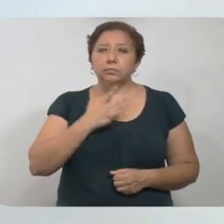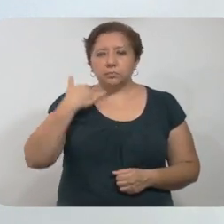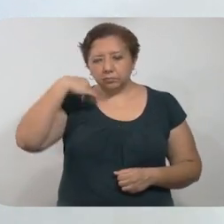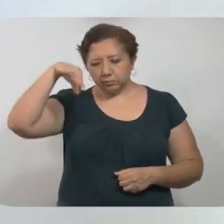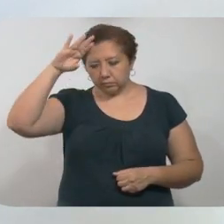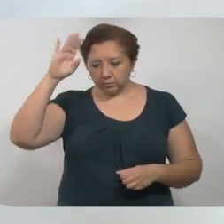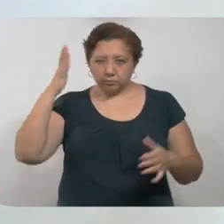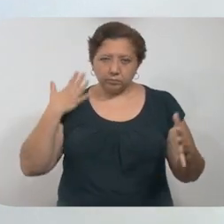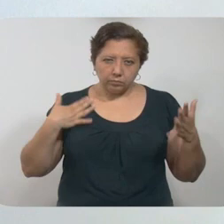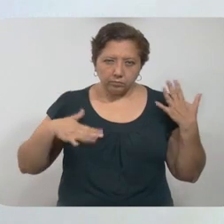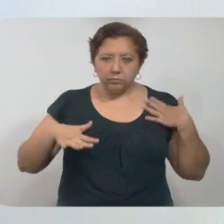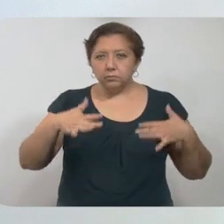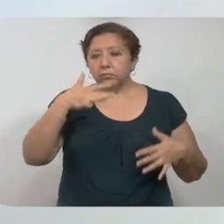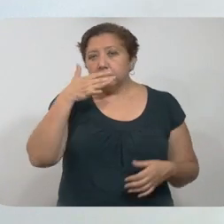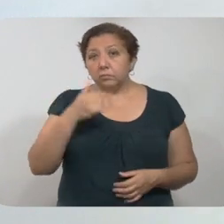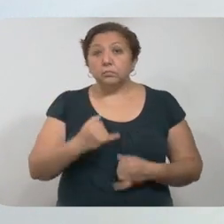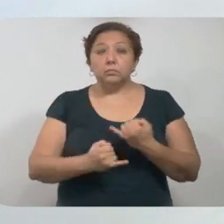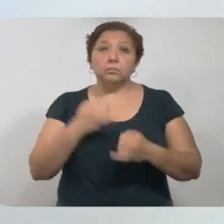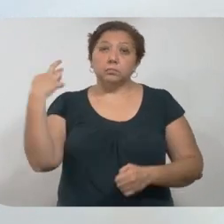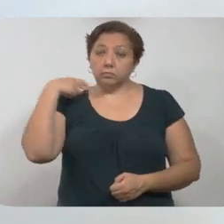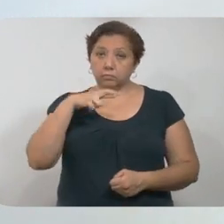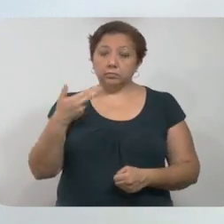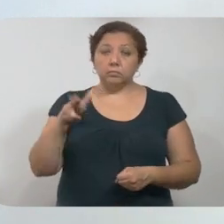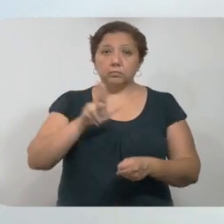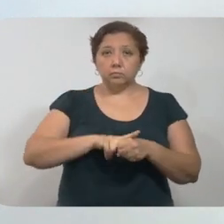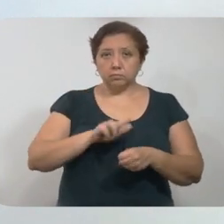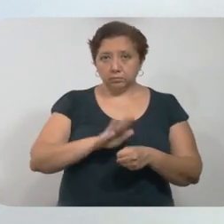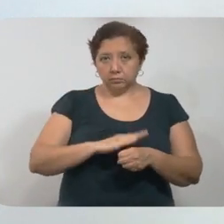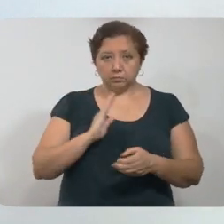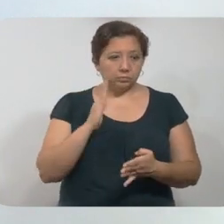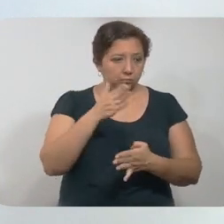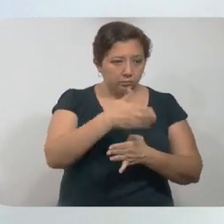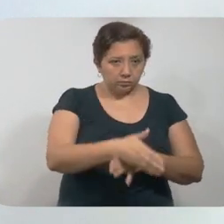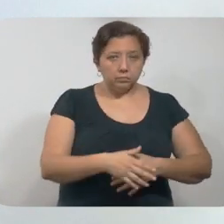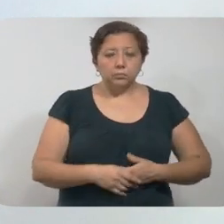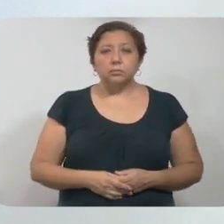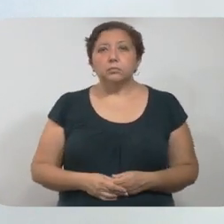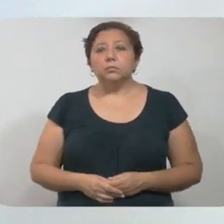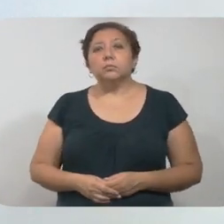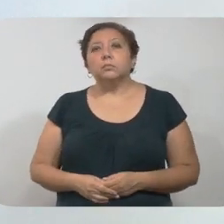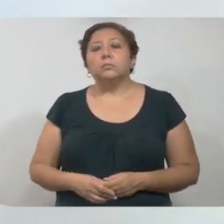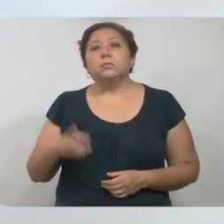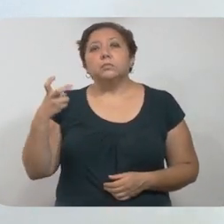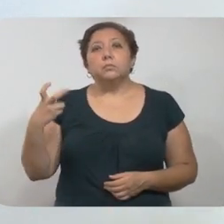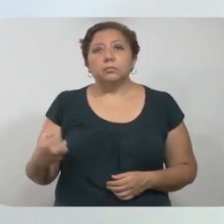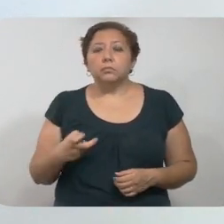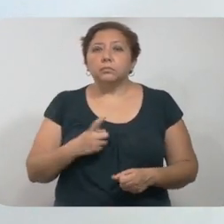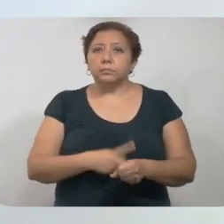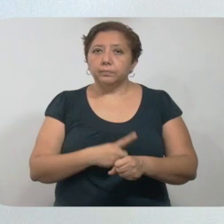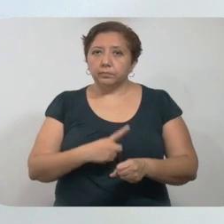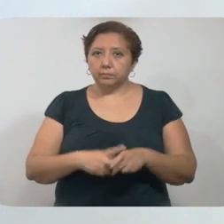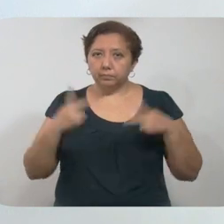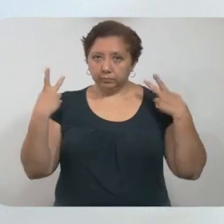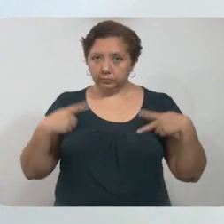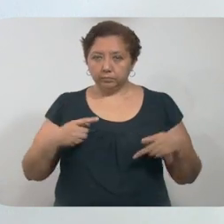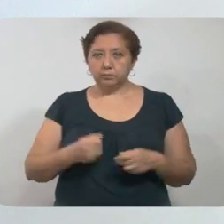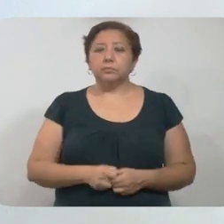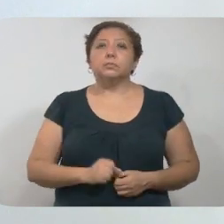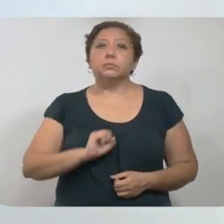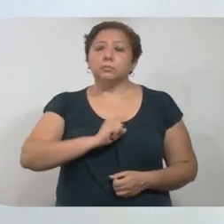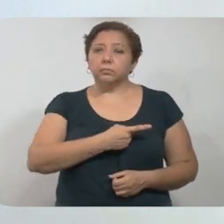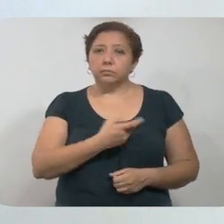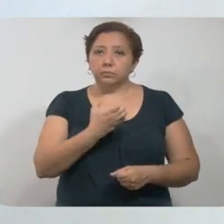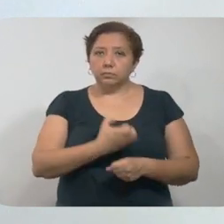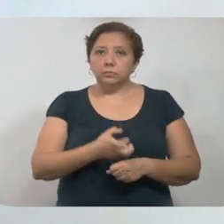fiebre, cansancio o tos seca, acudir de inmediato al centro de salud más cercano. En esta fase de la epidemia personal del sector